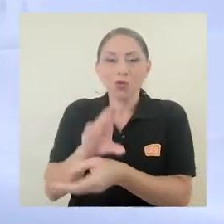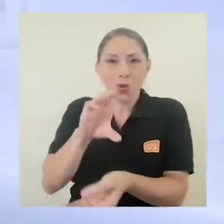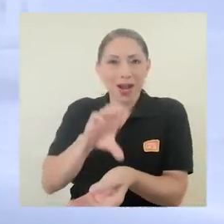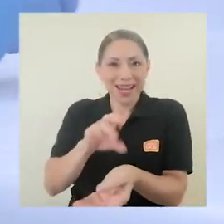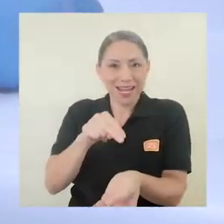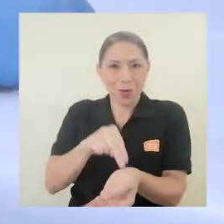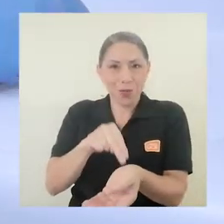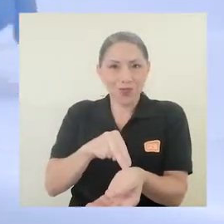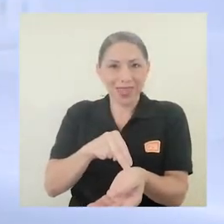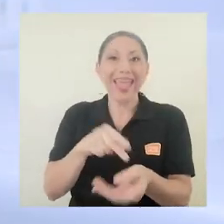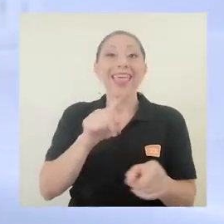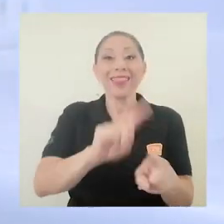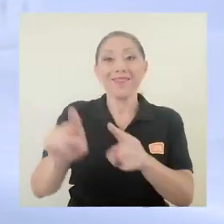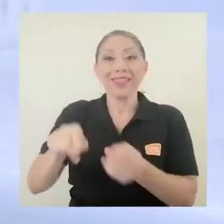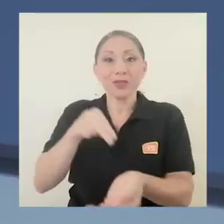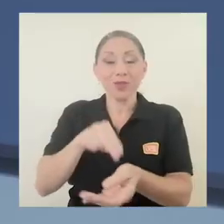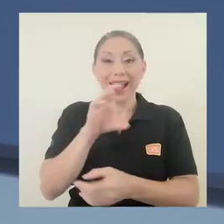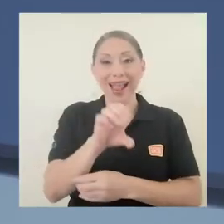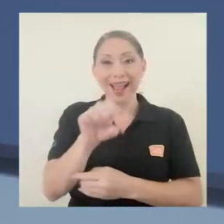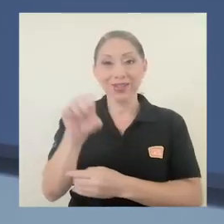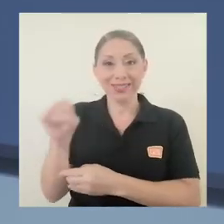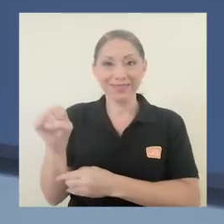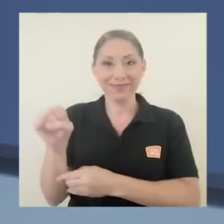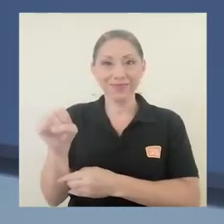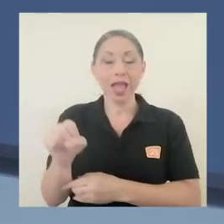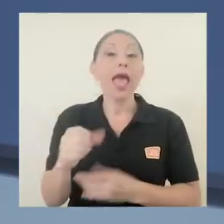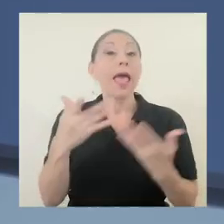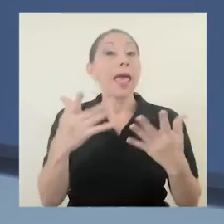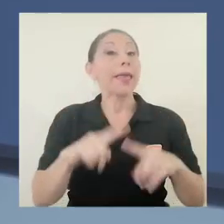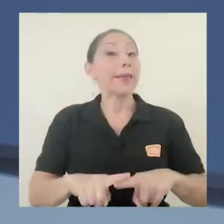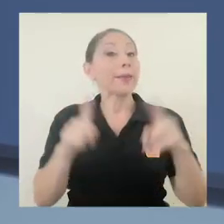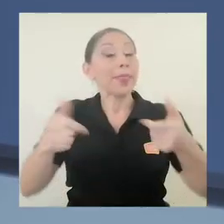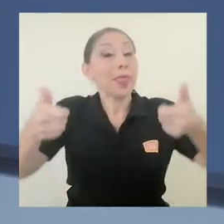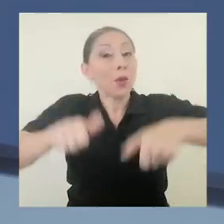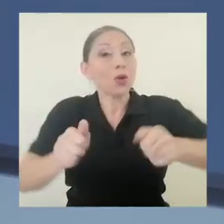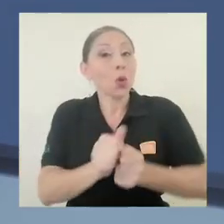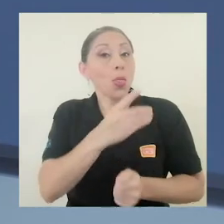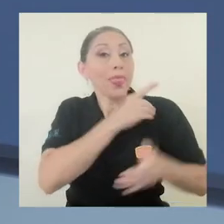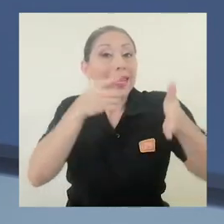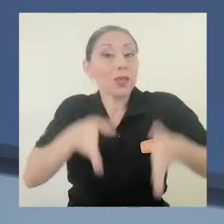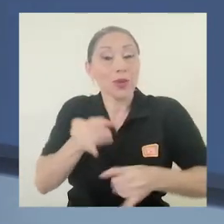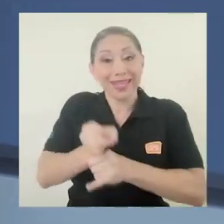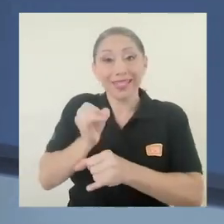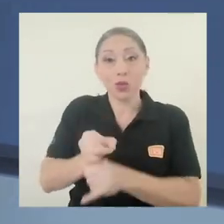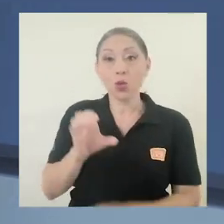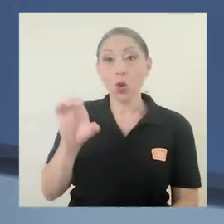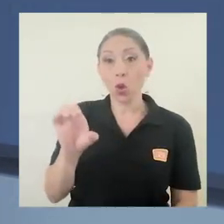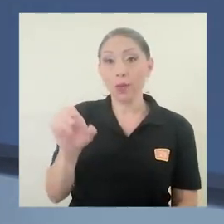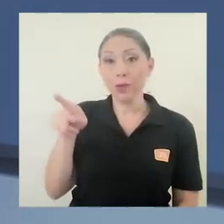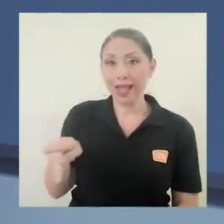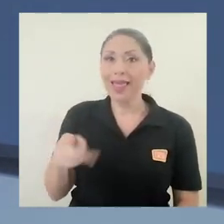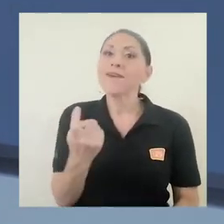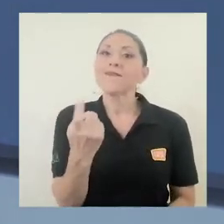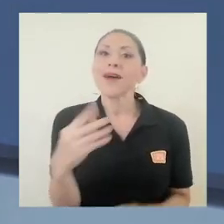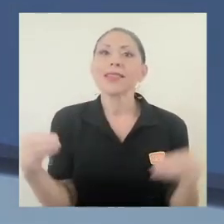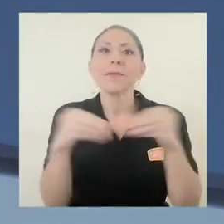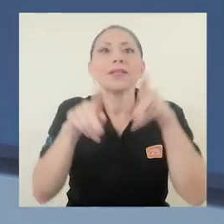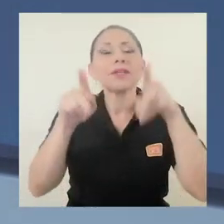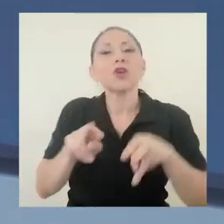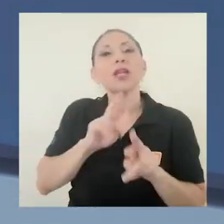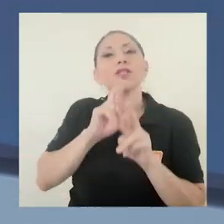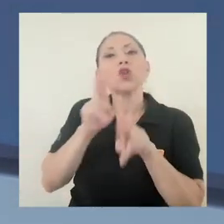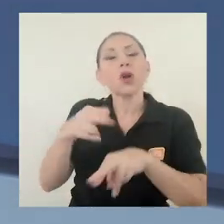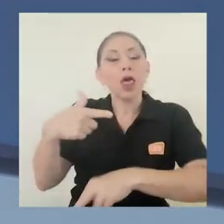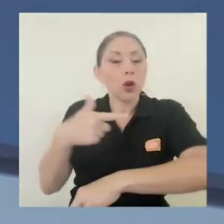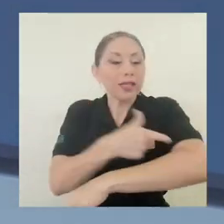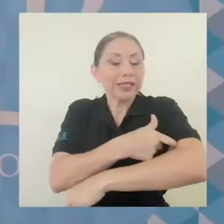Costarricense de Seguro Social. Sin embargo, de acuerdo con el director del Instituto Clodomiro Picado, hacen falta más